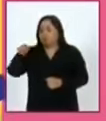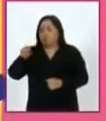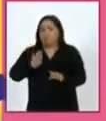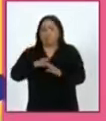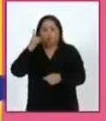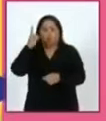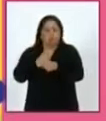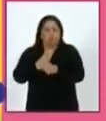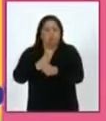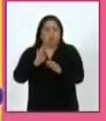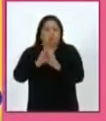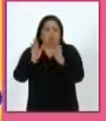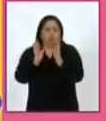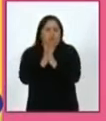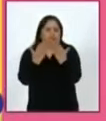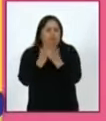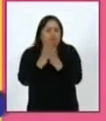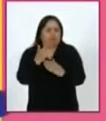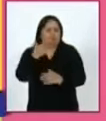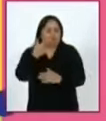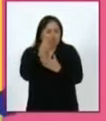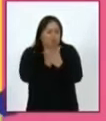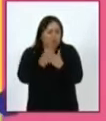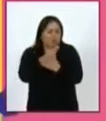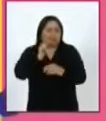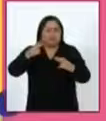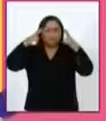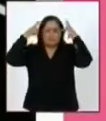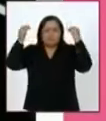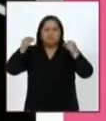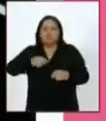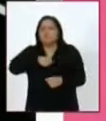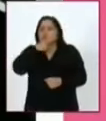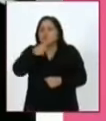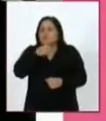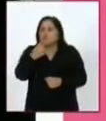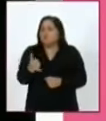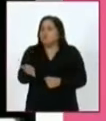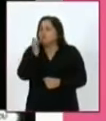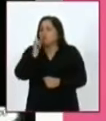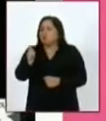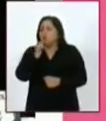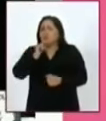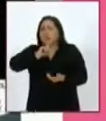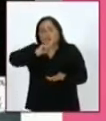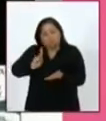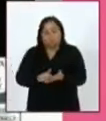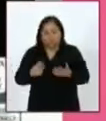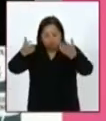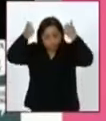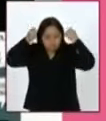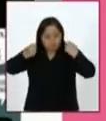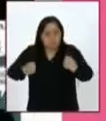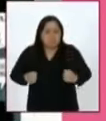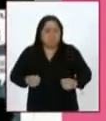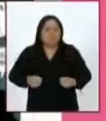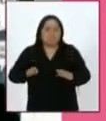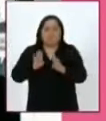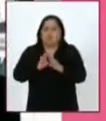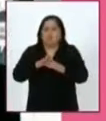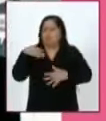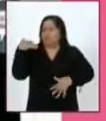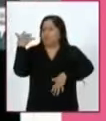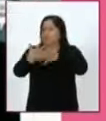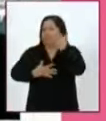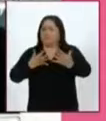de la novela gráfica. Muestra a un Batman anciano y alcohólico que vuelve a vestir su capa, desatando una